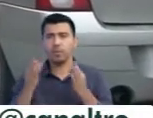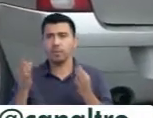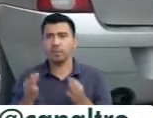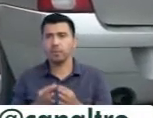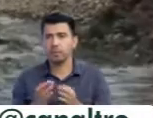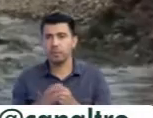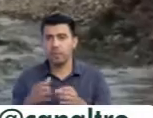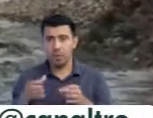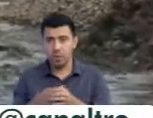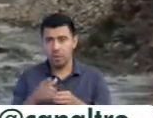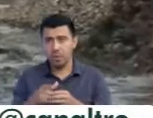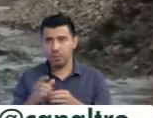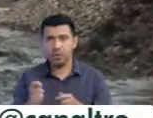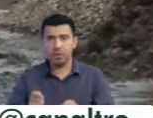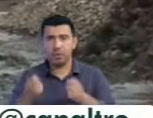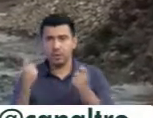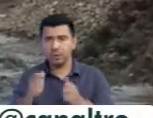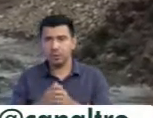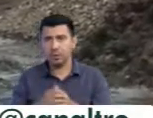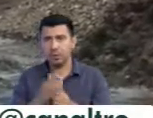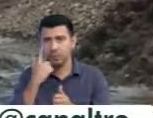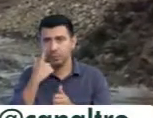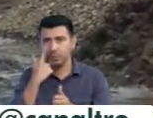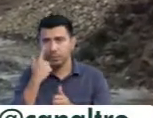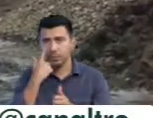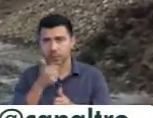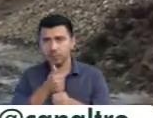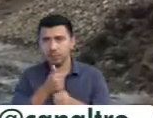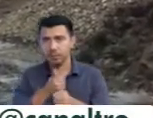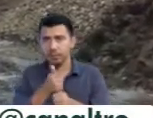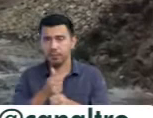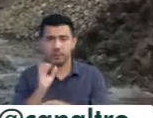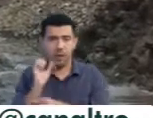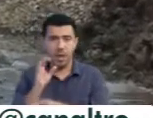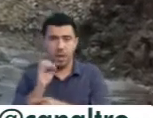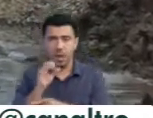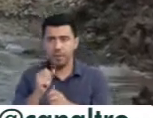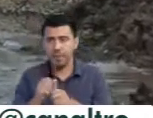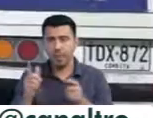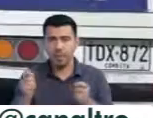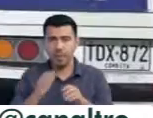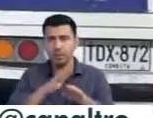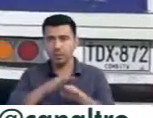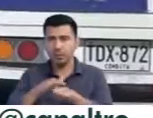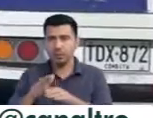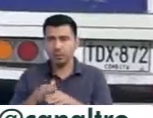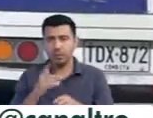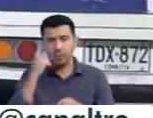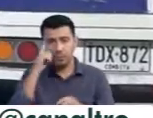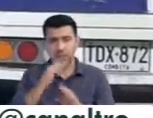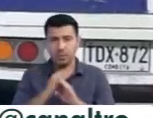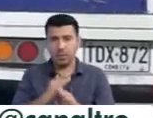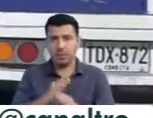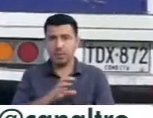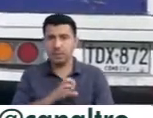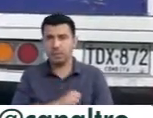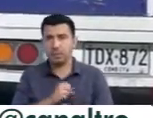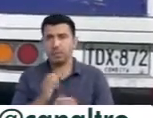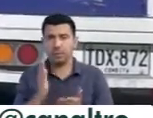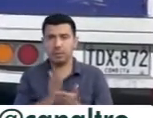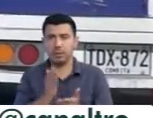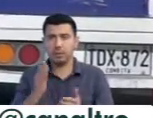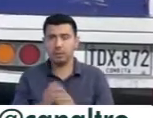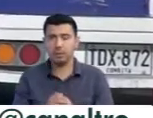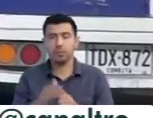socorro se encuentran en alerta y adelantan campañas para evitar hechos que lamentar. Ya se han desalojado